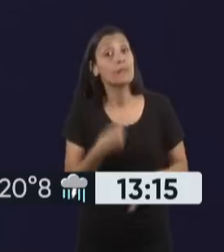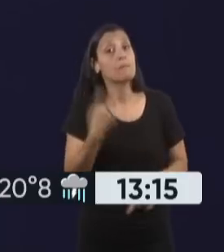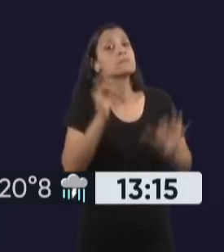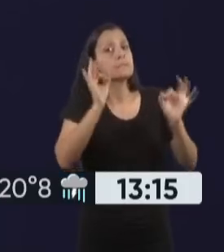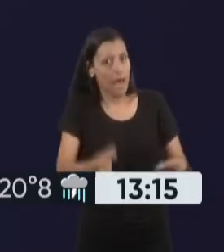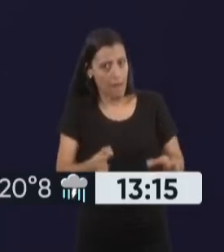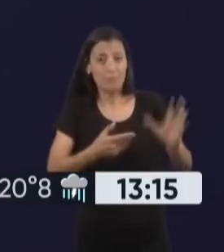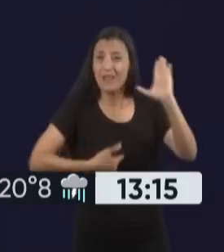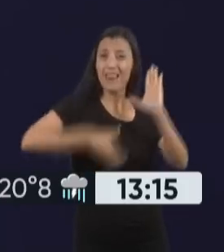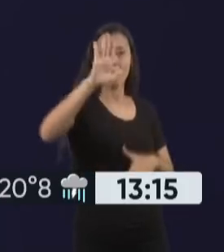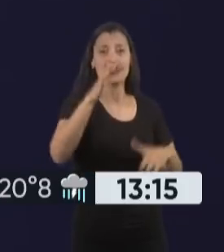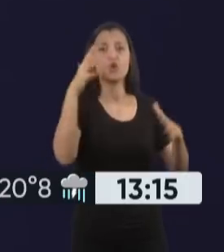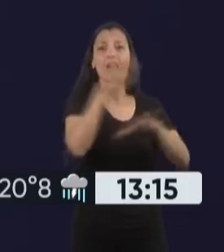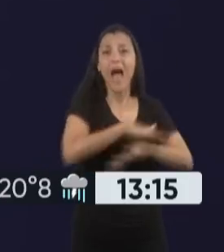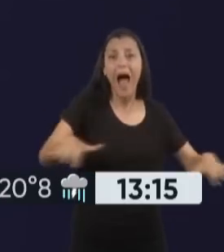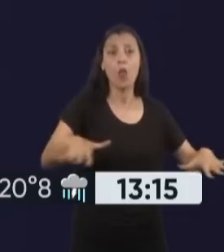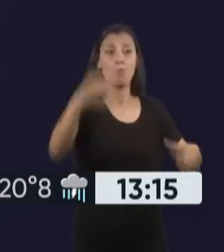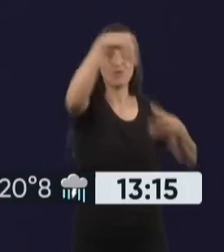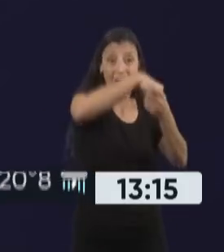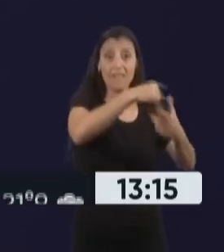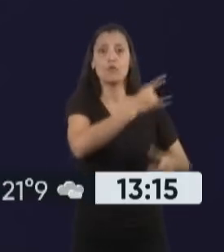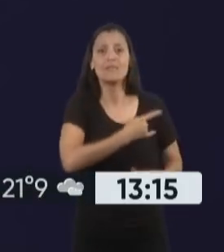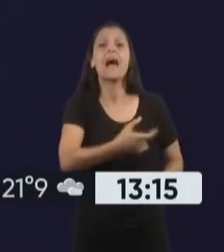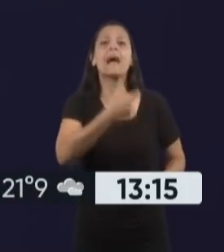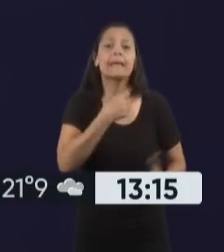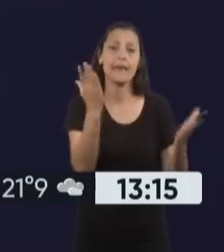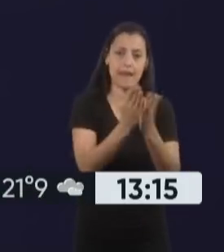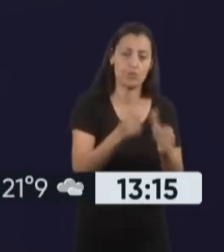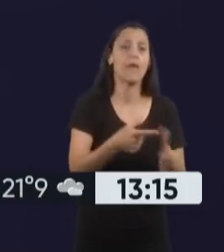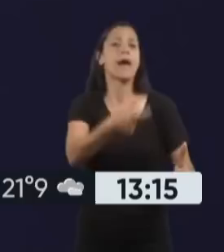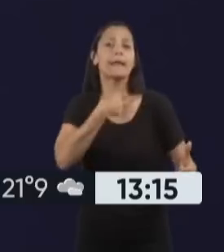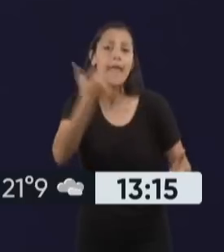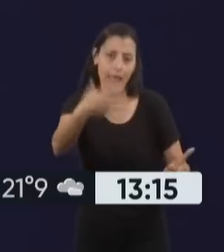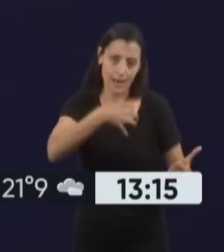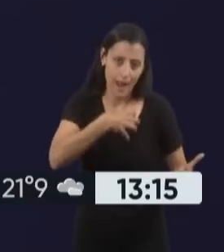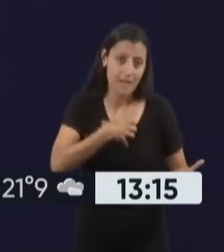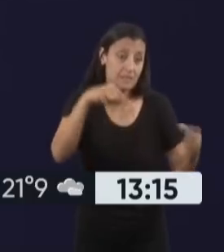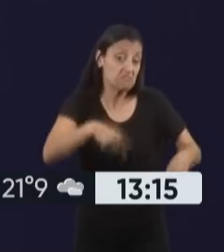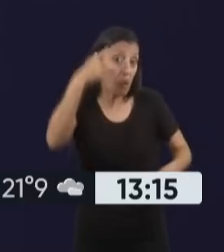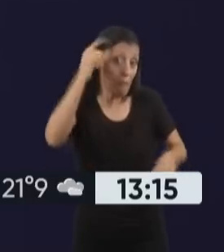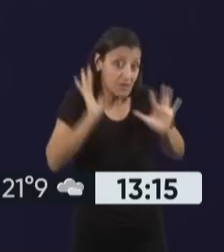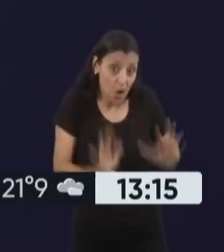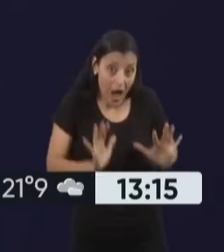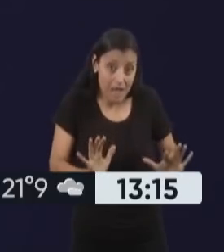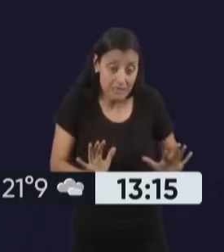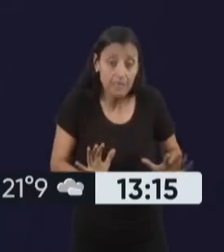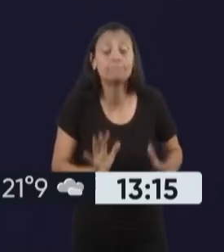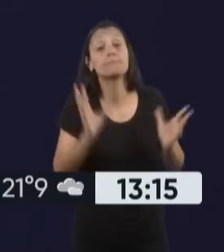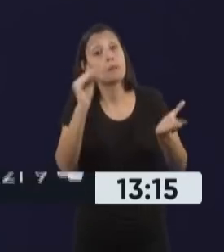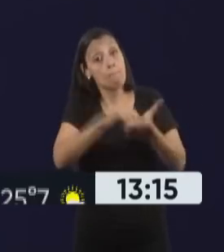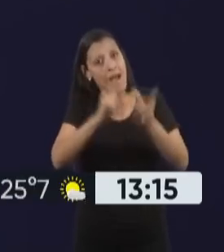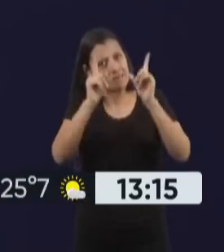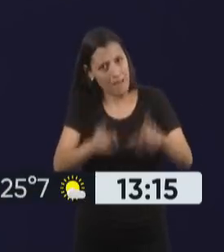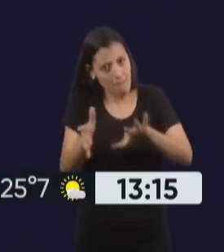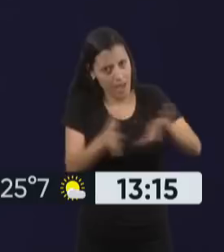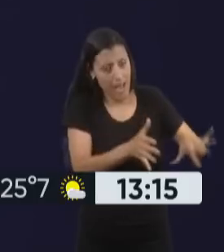de los alumnos quieren estudiar, quieren tener clases, y es lo que entendemos que está ocurriendo. Incluso y a pesar